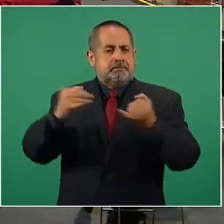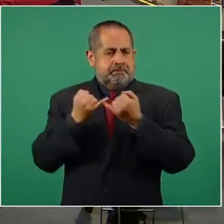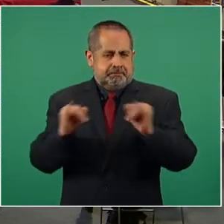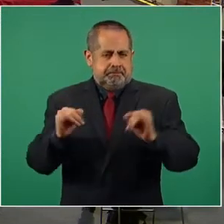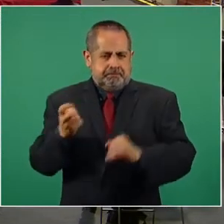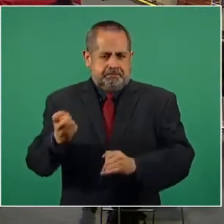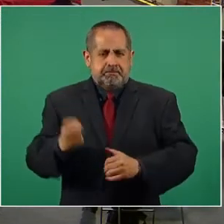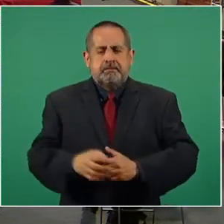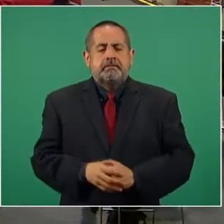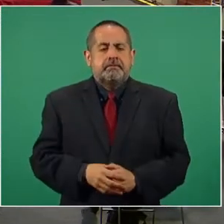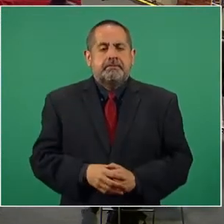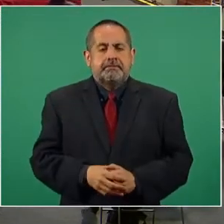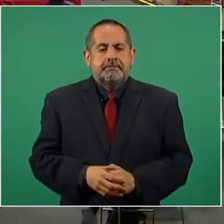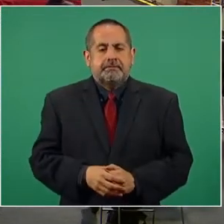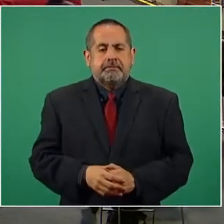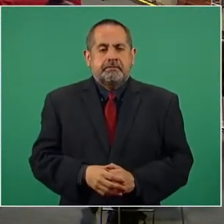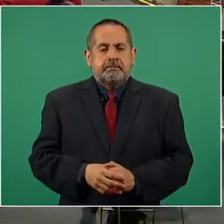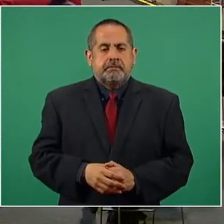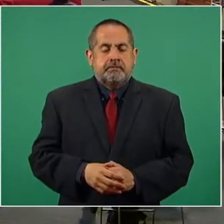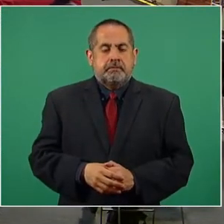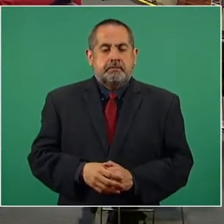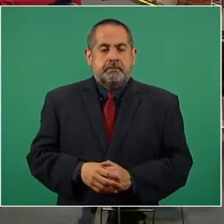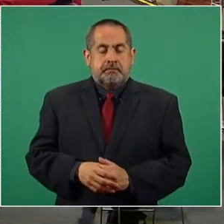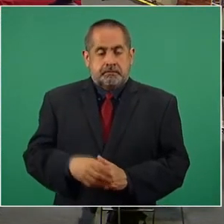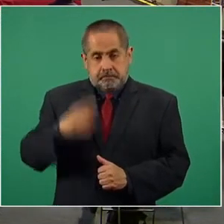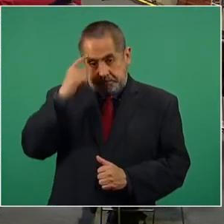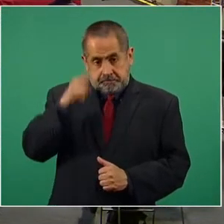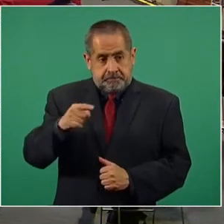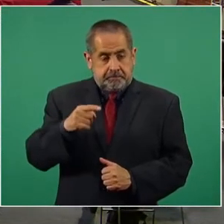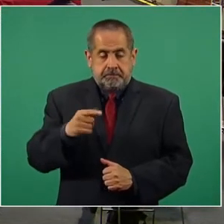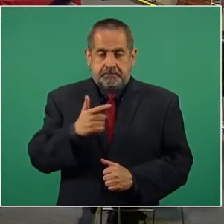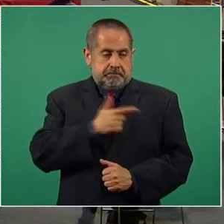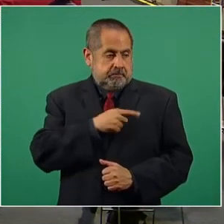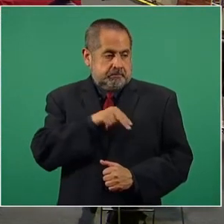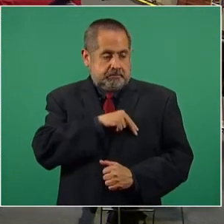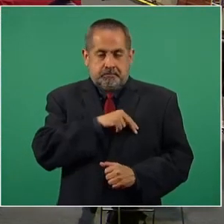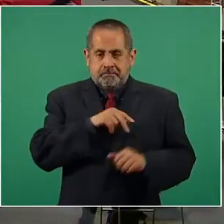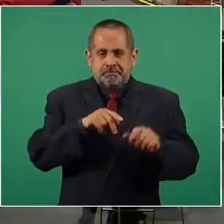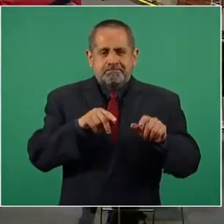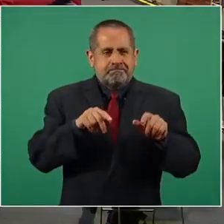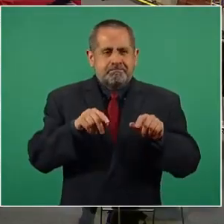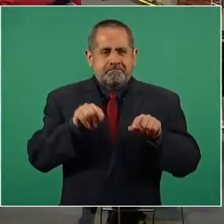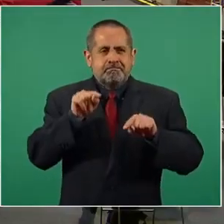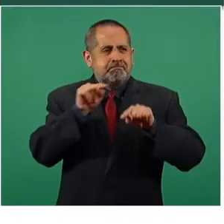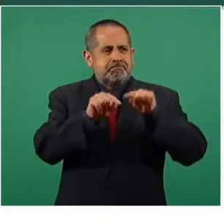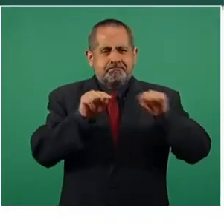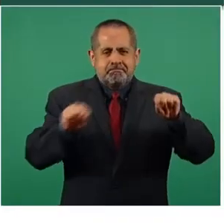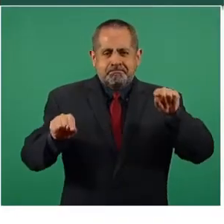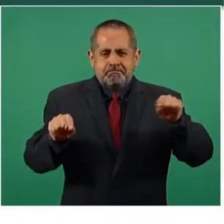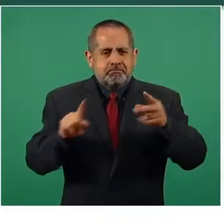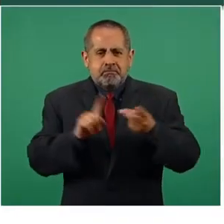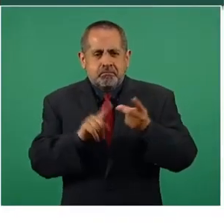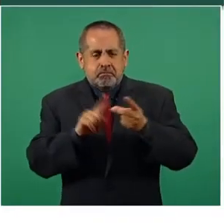Adelante. Bueno, para el despliegue de la Guardia Nacional es indudable que lo tenemos que